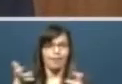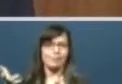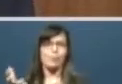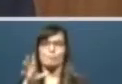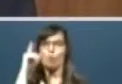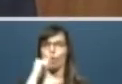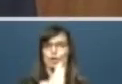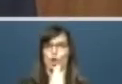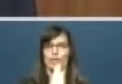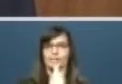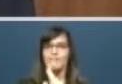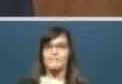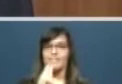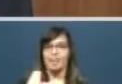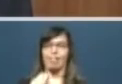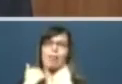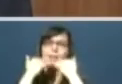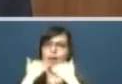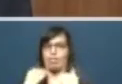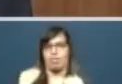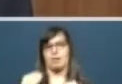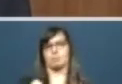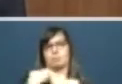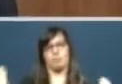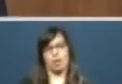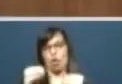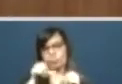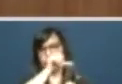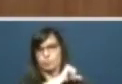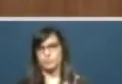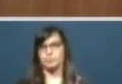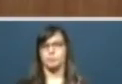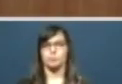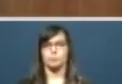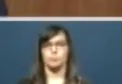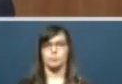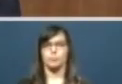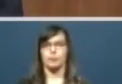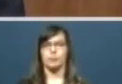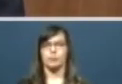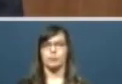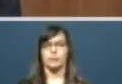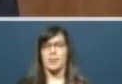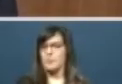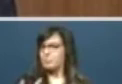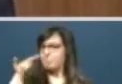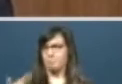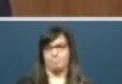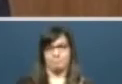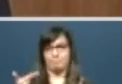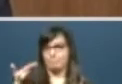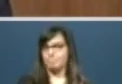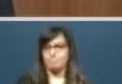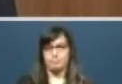mucho mejores que las de años anteriores resulta esencial seguir haciendo lo necesario para